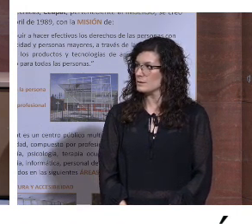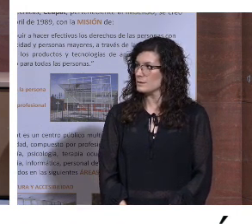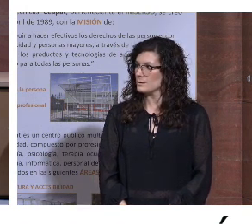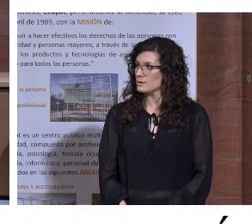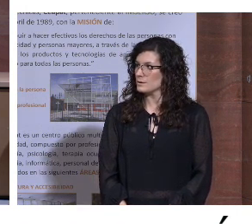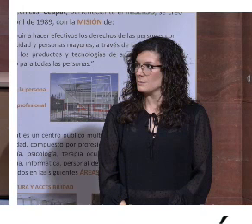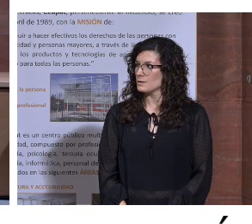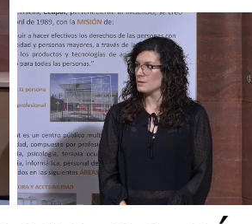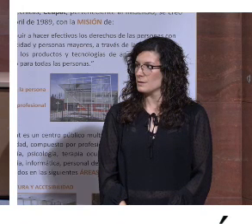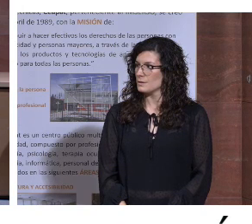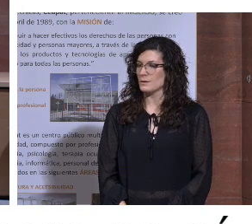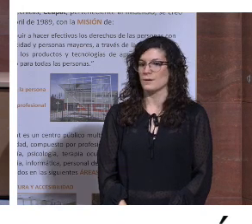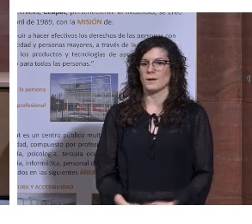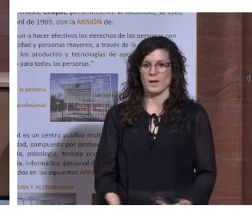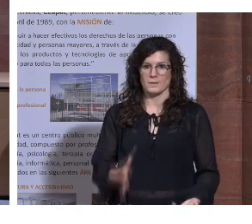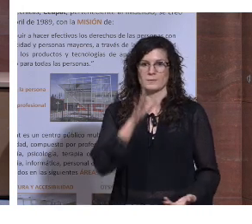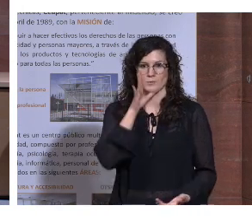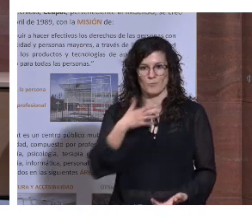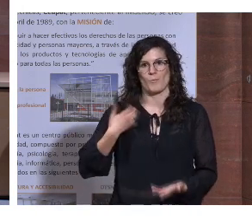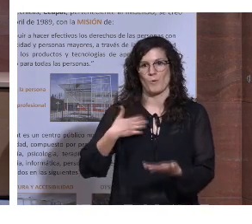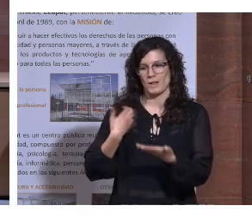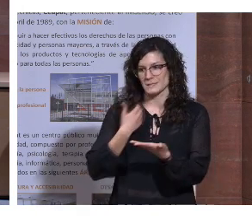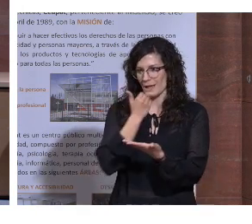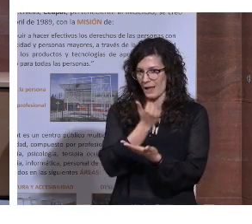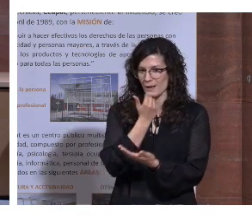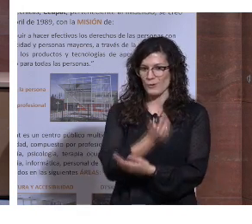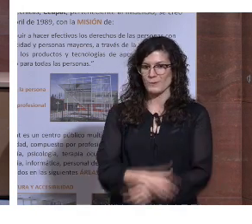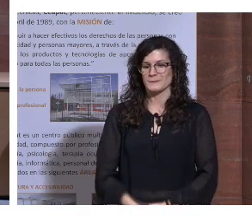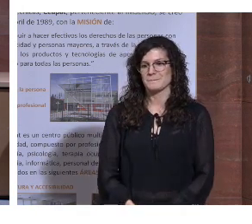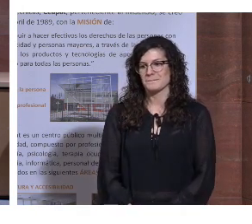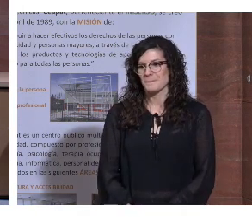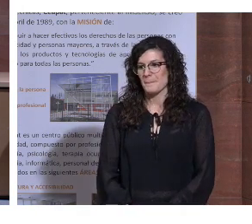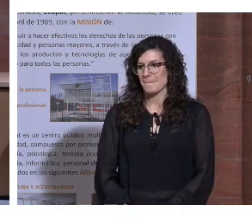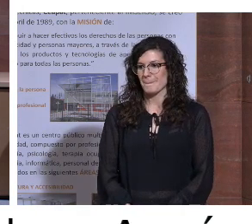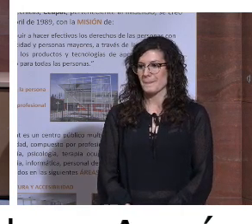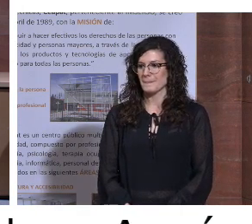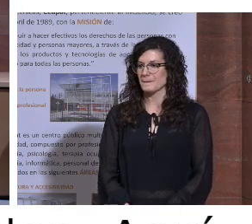Yo decía yo que me molestaba algo. Aquí, ahí hay algo, ¿eh?